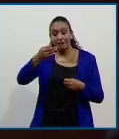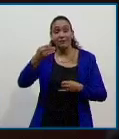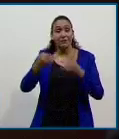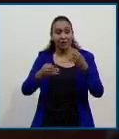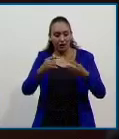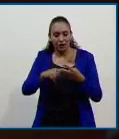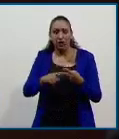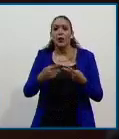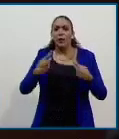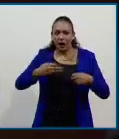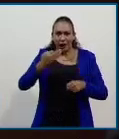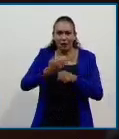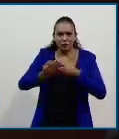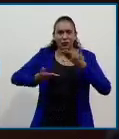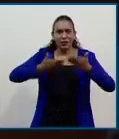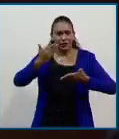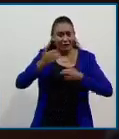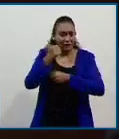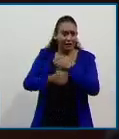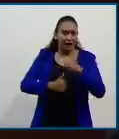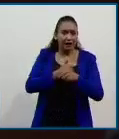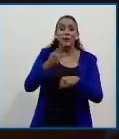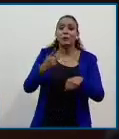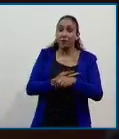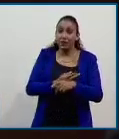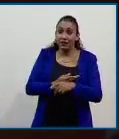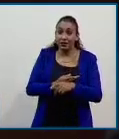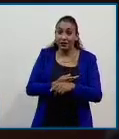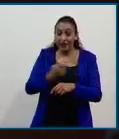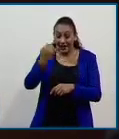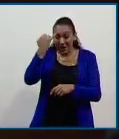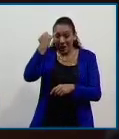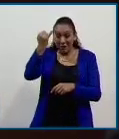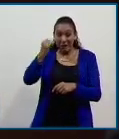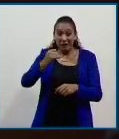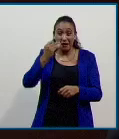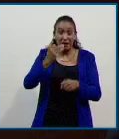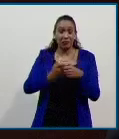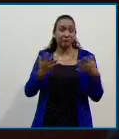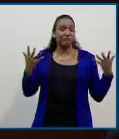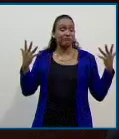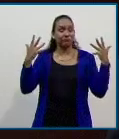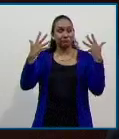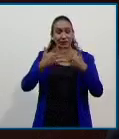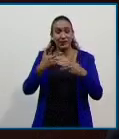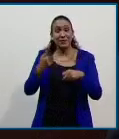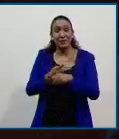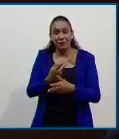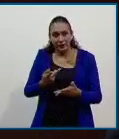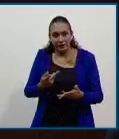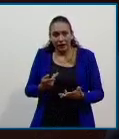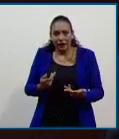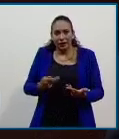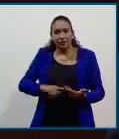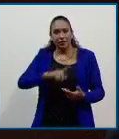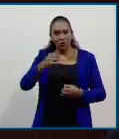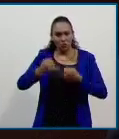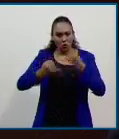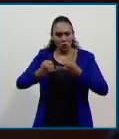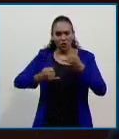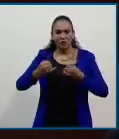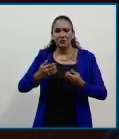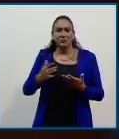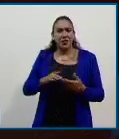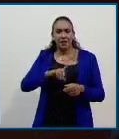preparando para llegar a ser juzgadores. El golpe a la carrera judicial, por tanto, sería un golpe a la